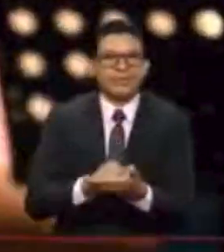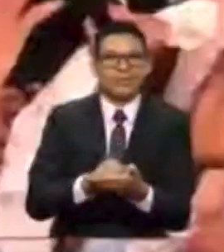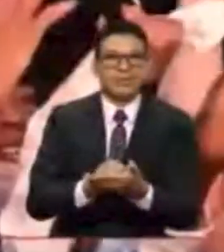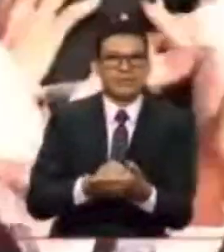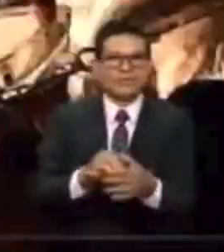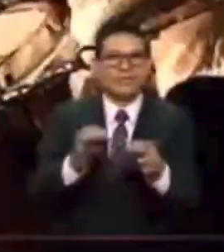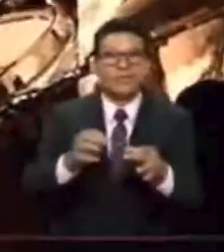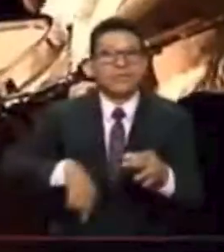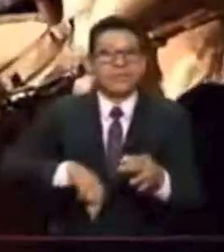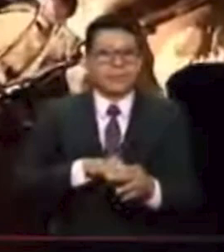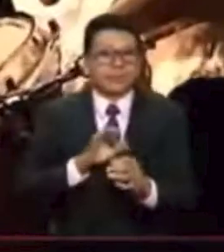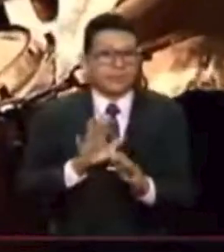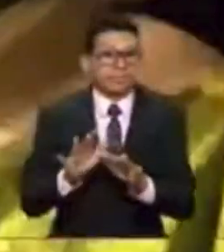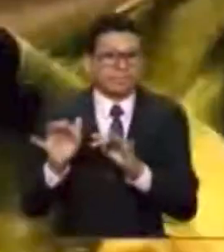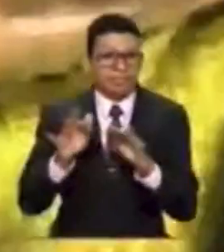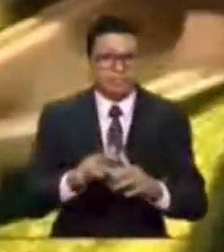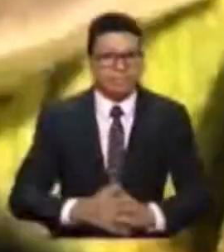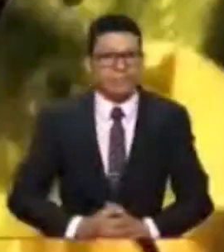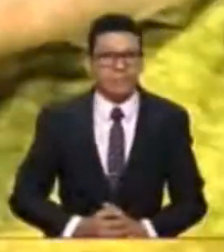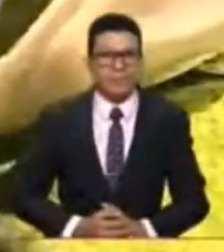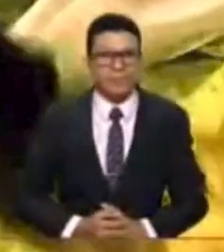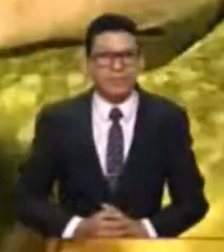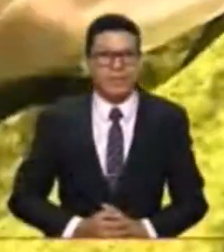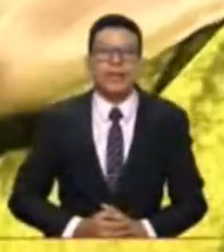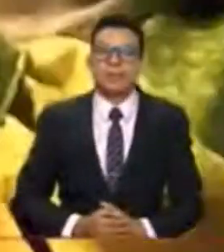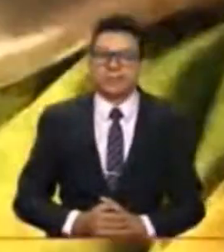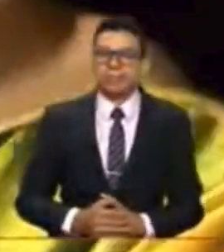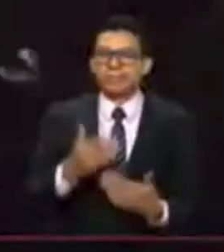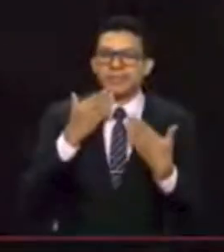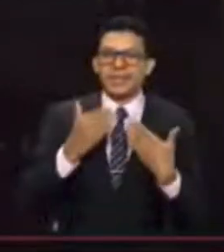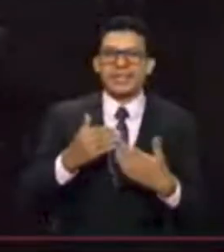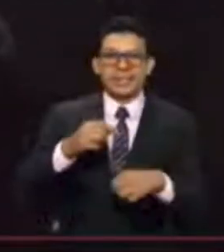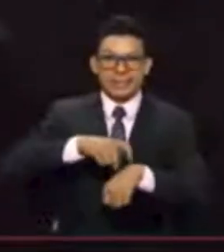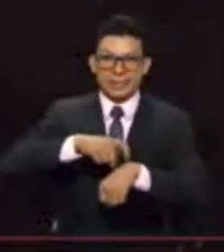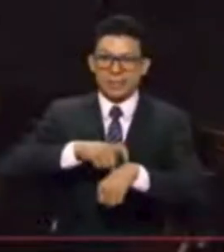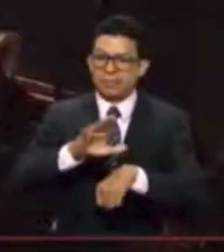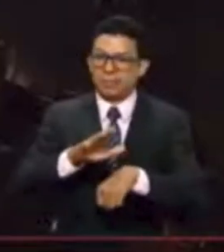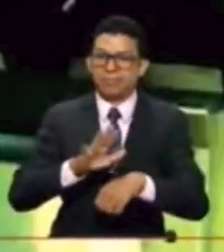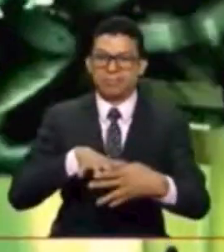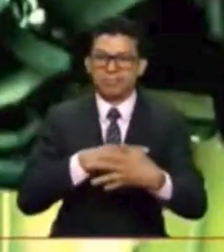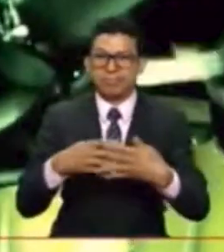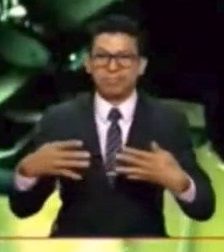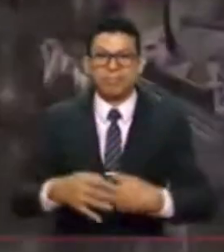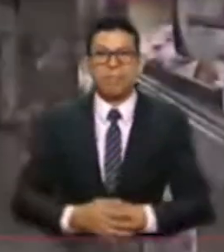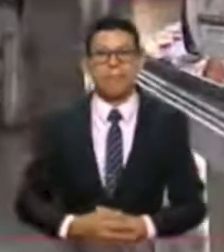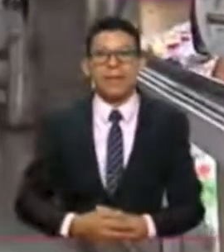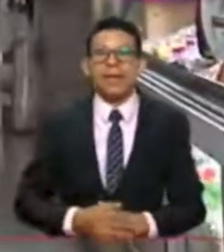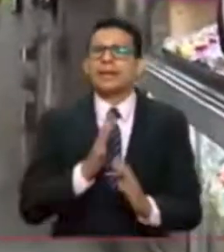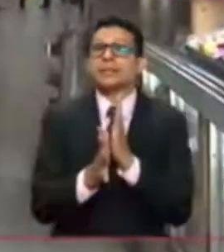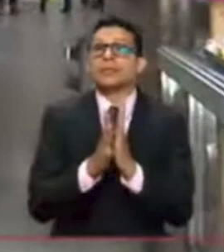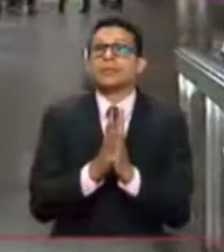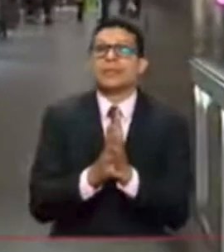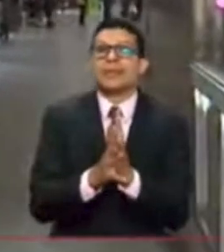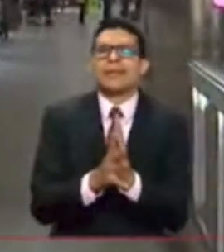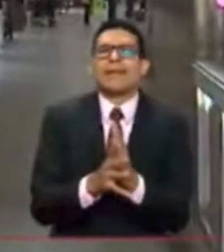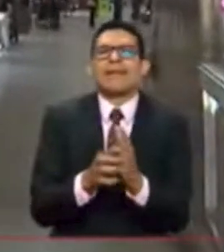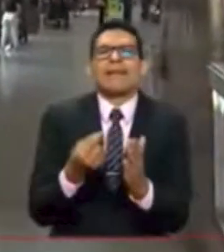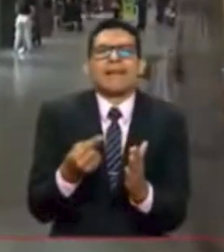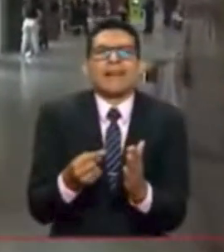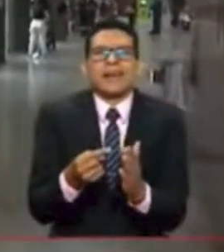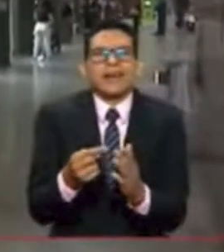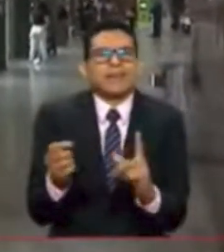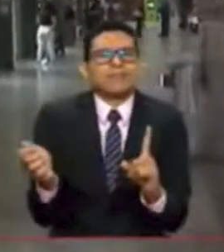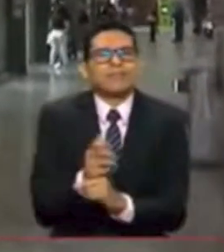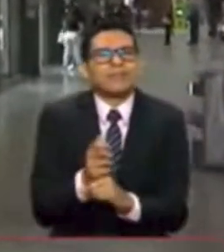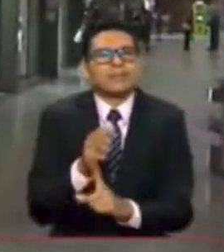al interior de la terminal en este puente. Subgerente, muchísimas gracias por su tiempo, pero yo les quiero contar es qué se van a encontrar las